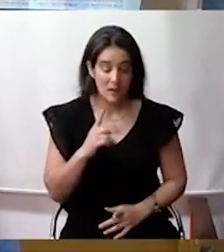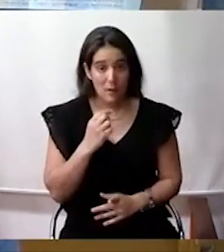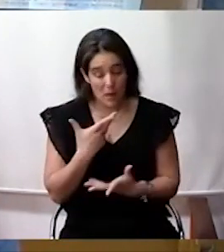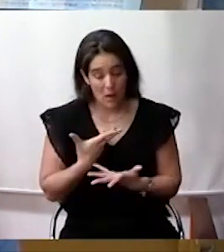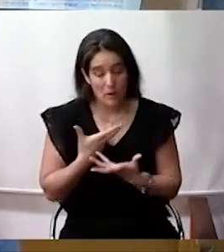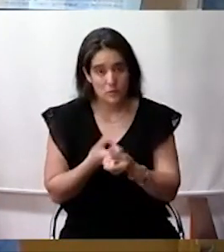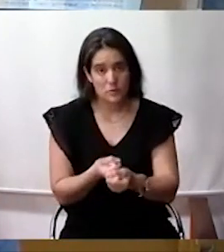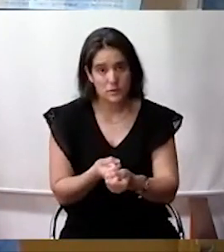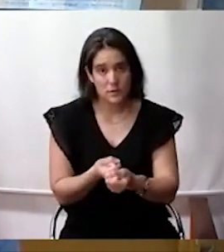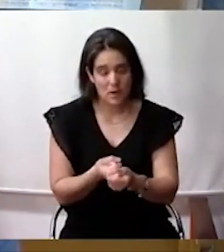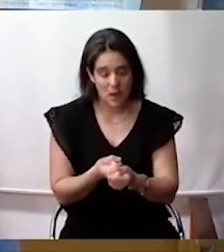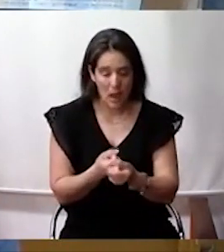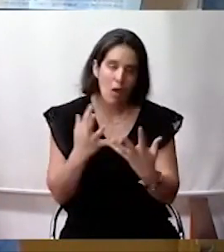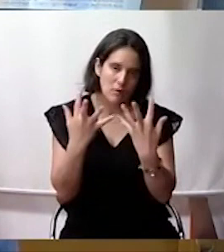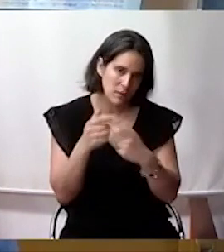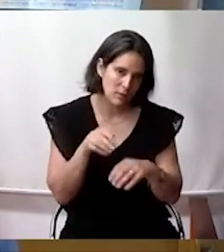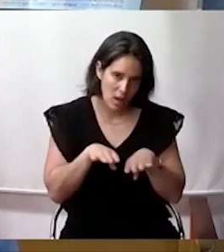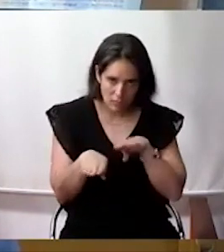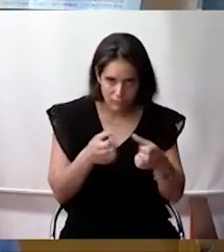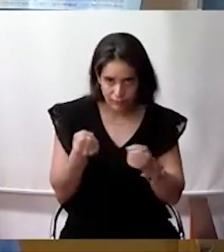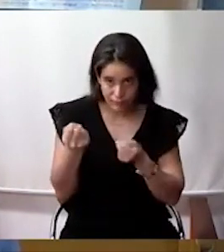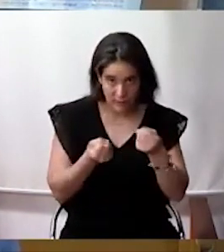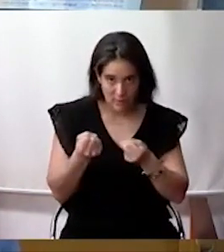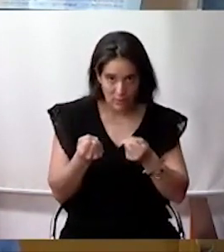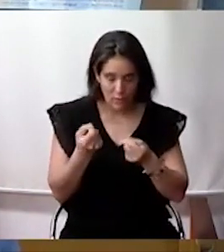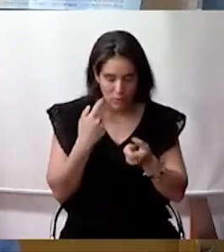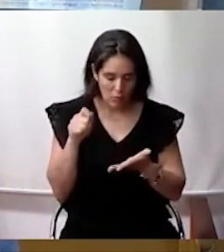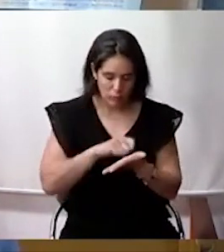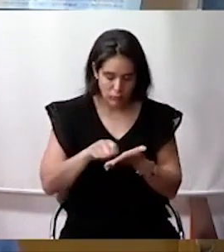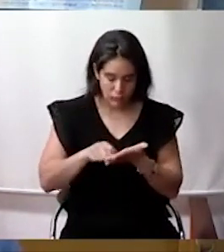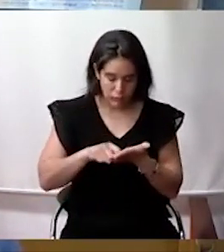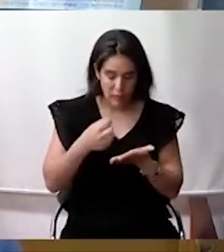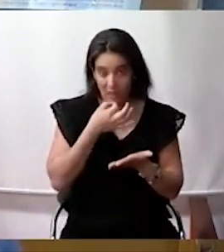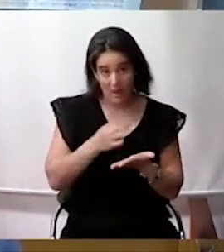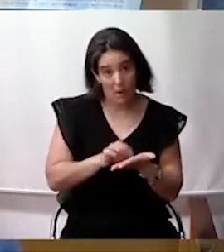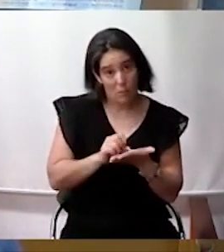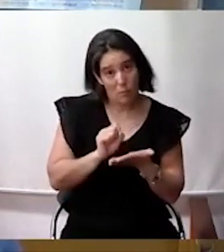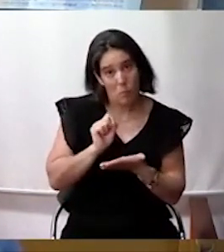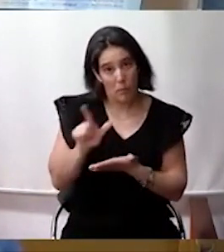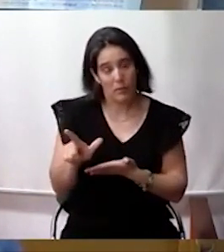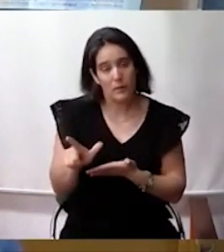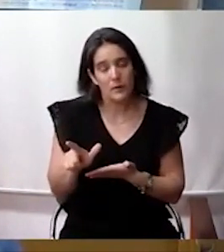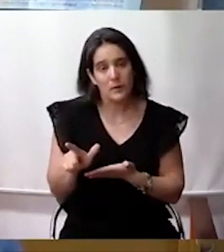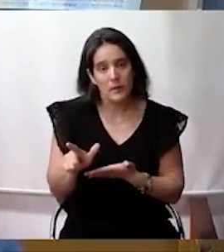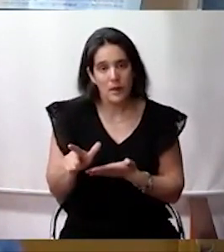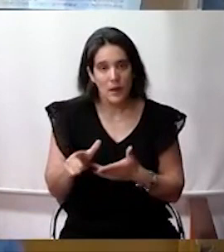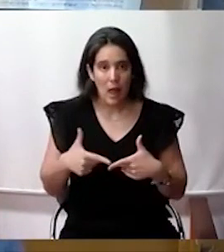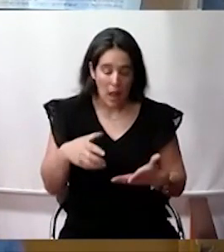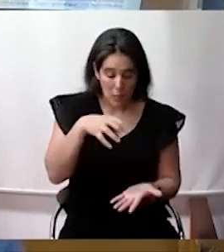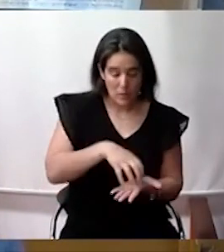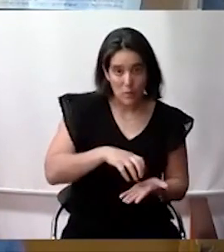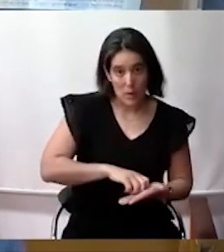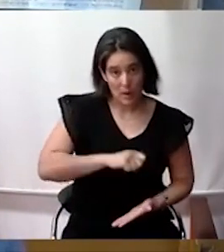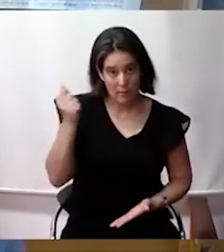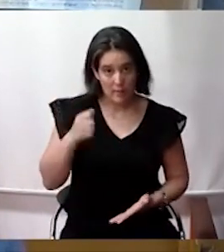contribuir al orden del tránsito Solicito que la versión taquigráfica de mis palabras sea enviada al municipio de libertad